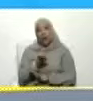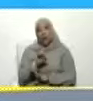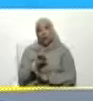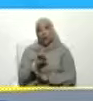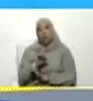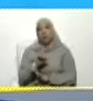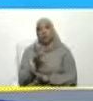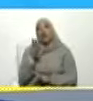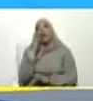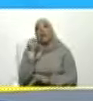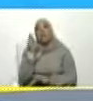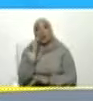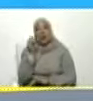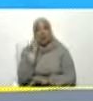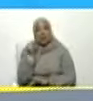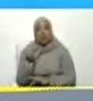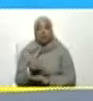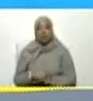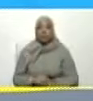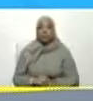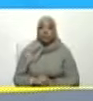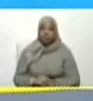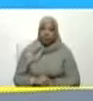las experiencias.